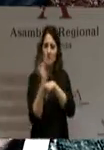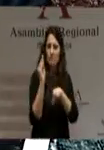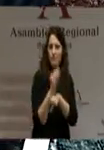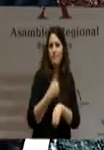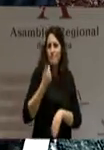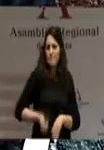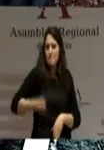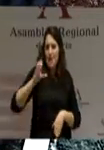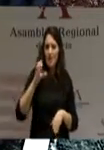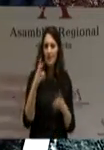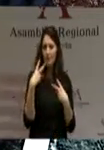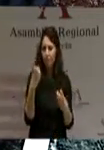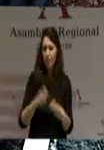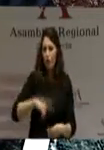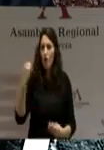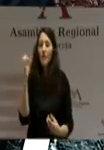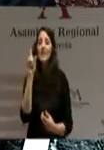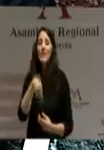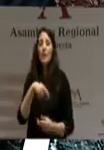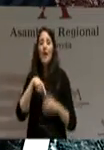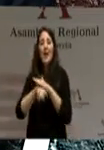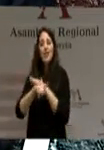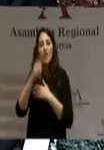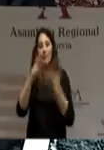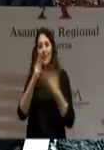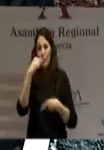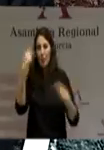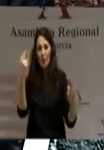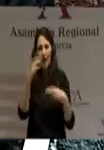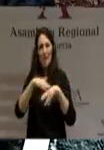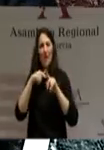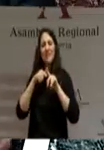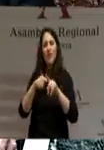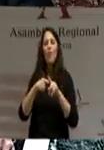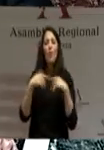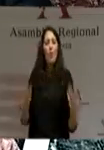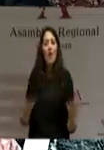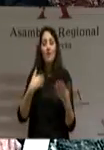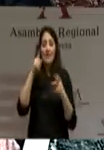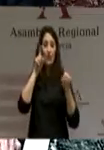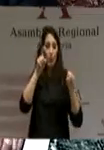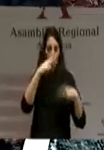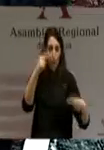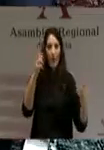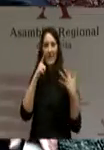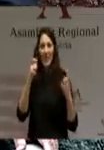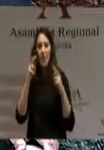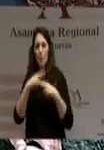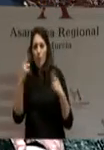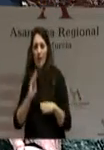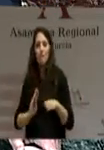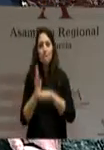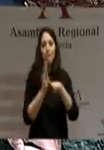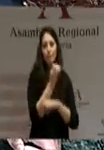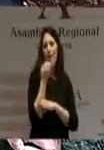una efectiva intervención de las administraciones públicas para reforzar la sanidad pública, la educación pública y también para hacer